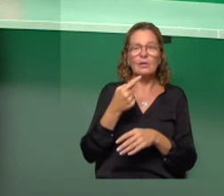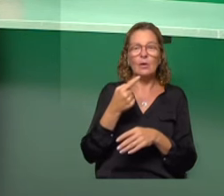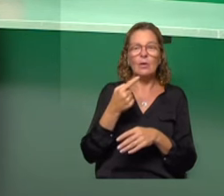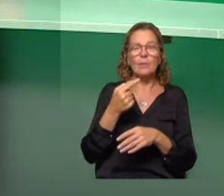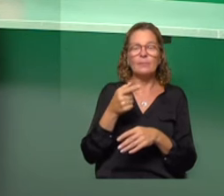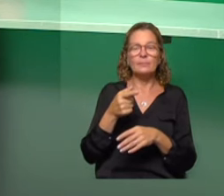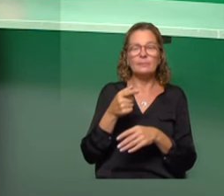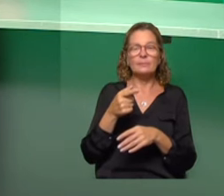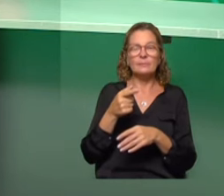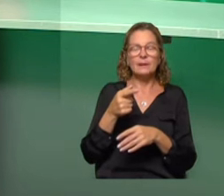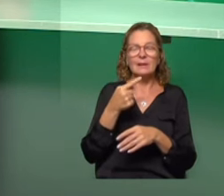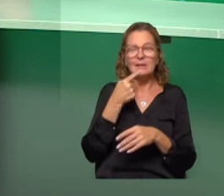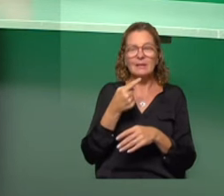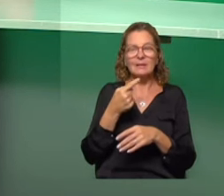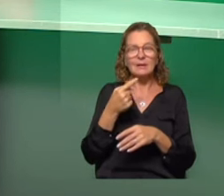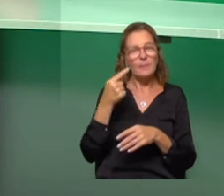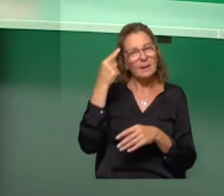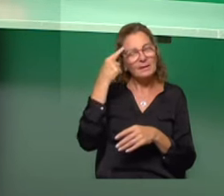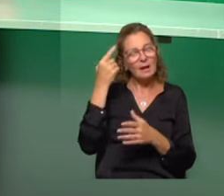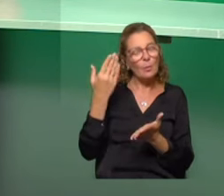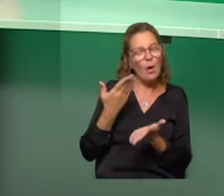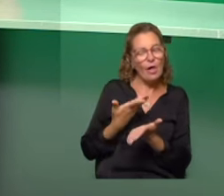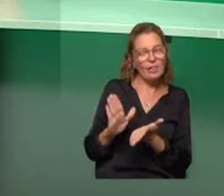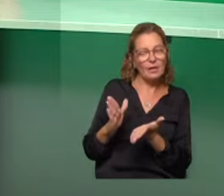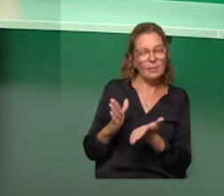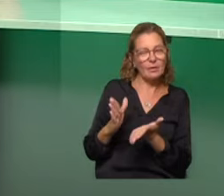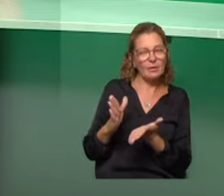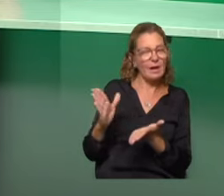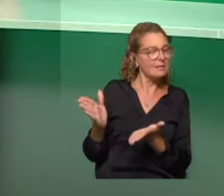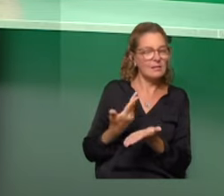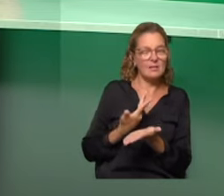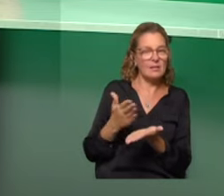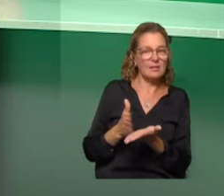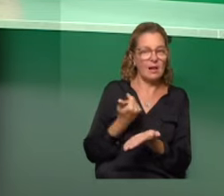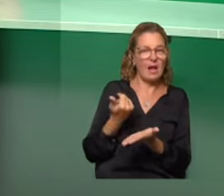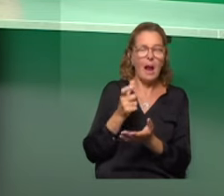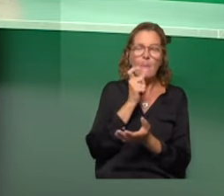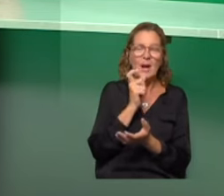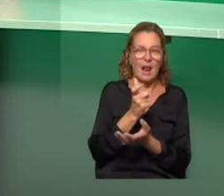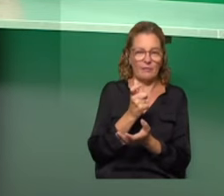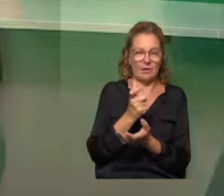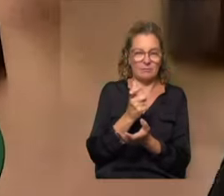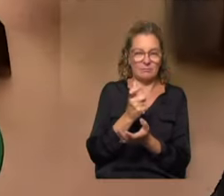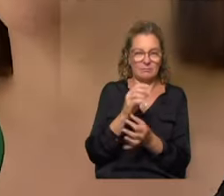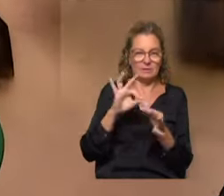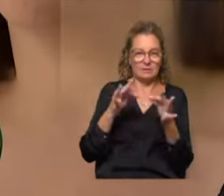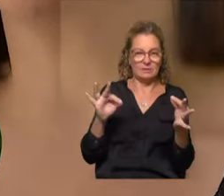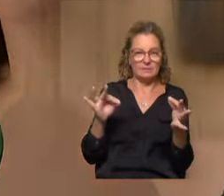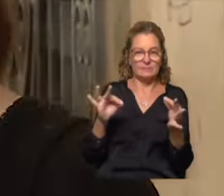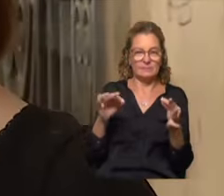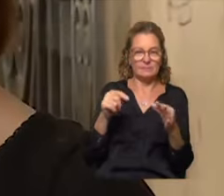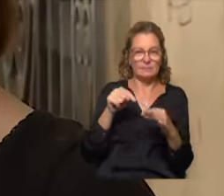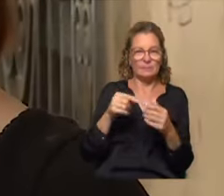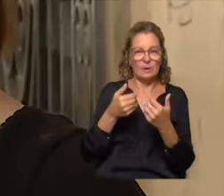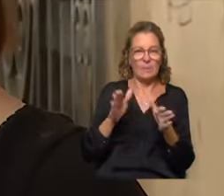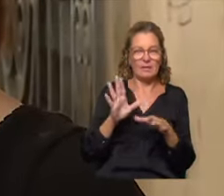la patologización y la discriminación que genera el término obesidad. Hoy que